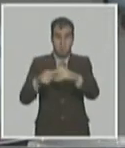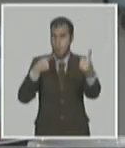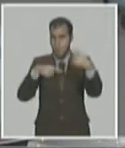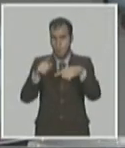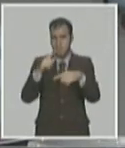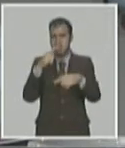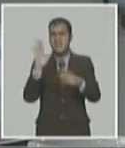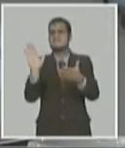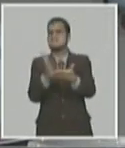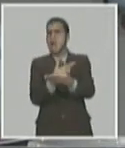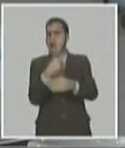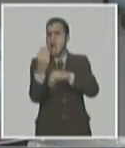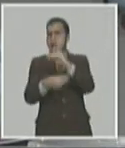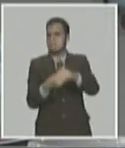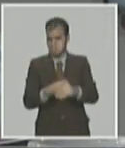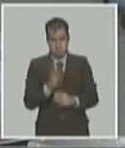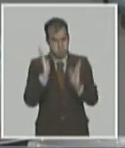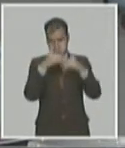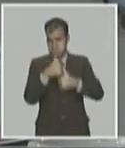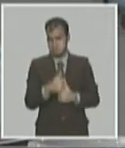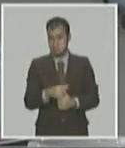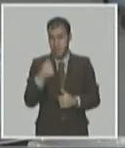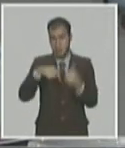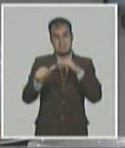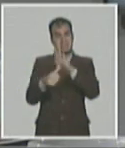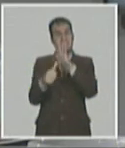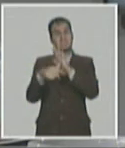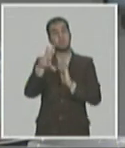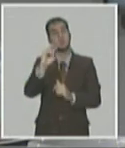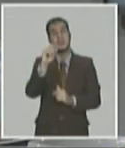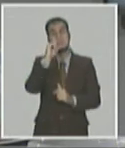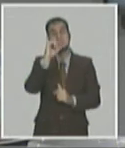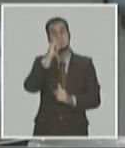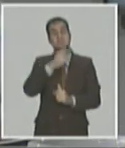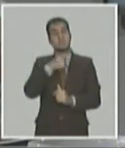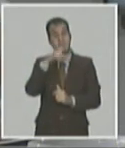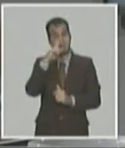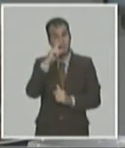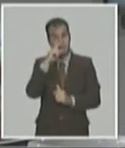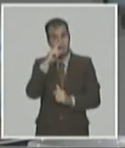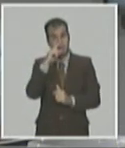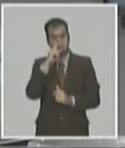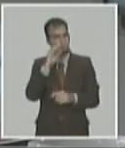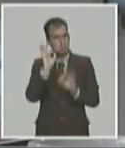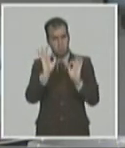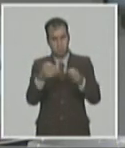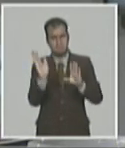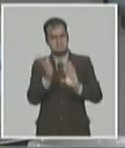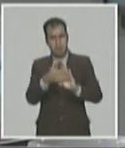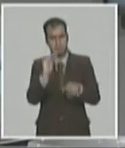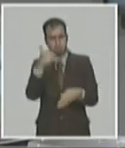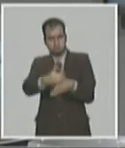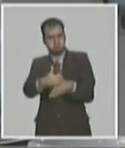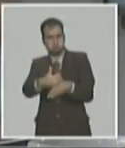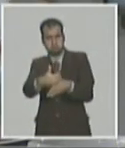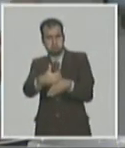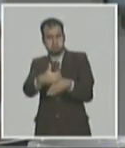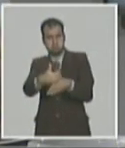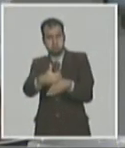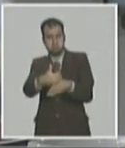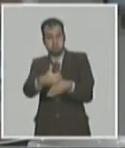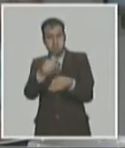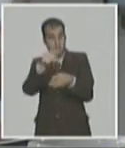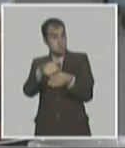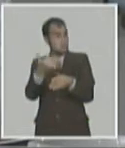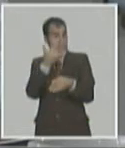el gobierno de Biden, y nosotros tenemos que estar claros del impacto que tiene el bloqueo en toda la gestión y en